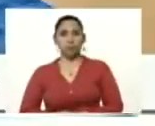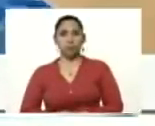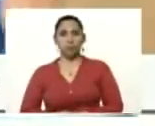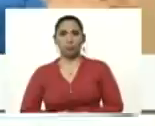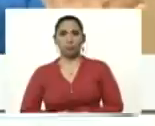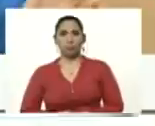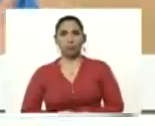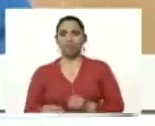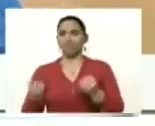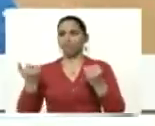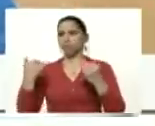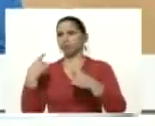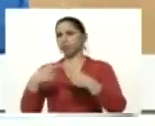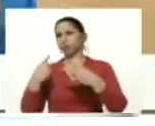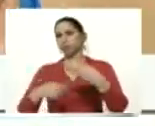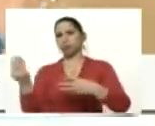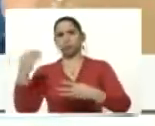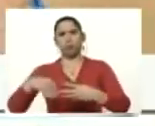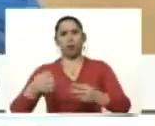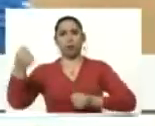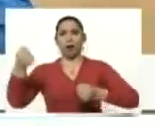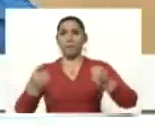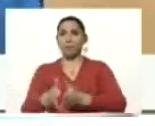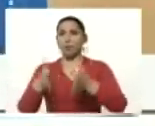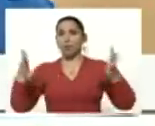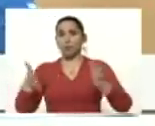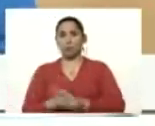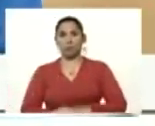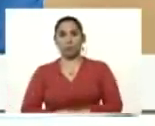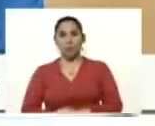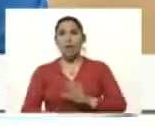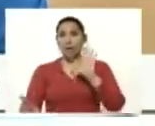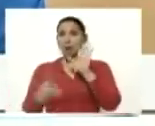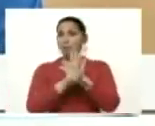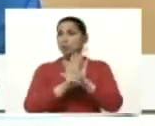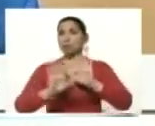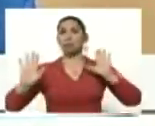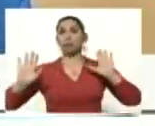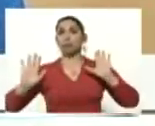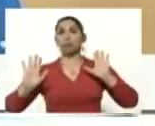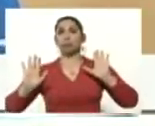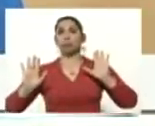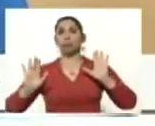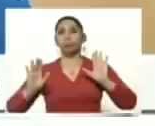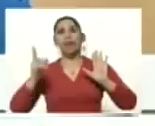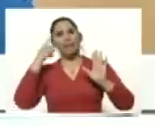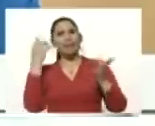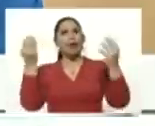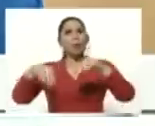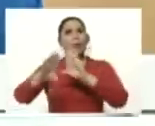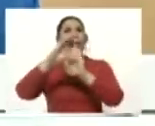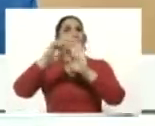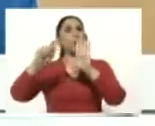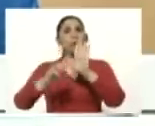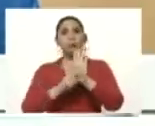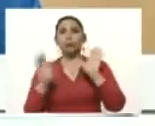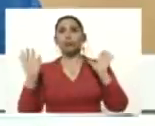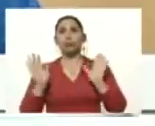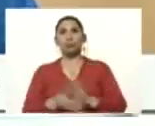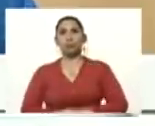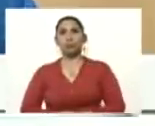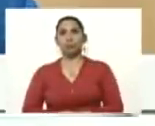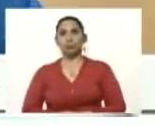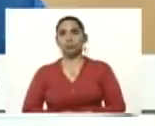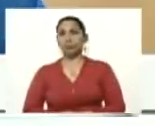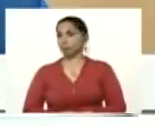y muchas cosas más, el camión, legalmente por la ley, de acuerdo a la Constitución, le